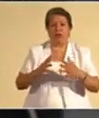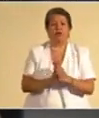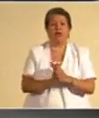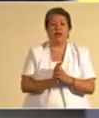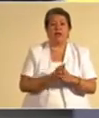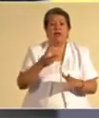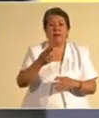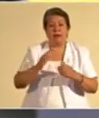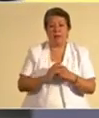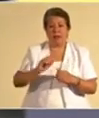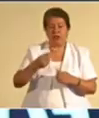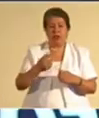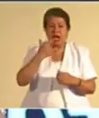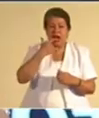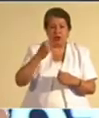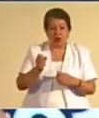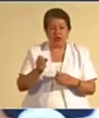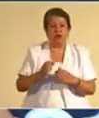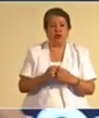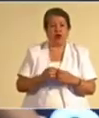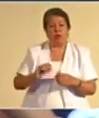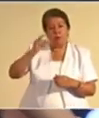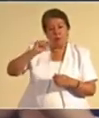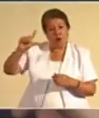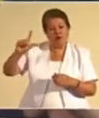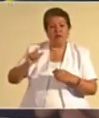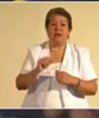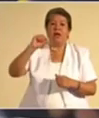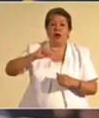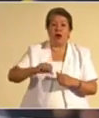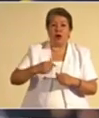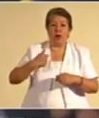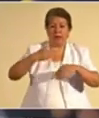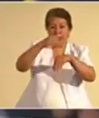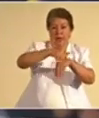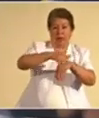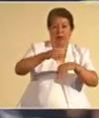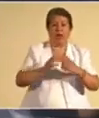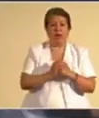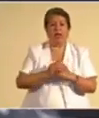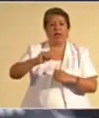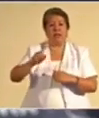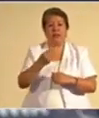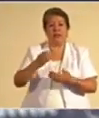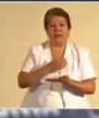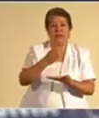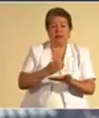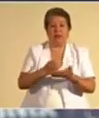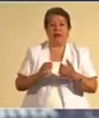También soy luchador profesional. Hoy me toca ser el